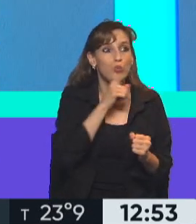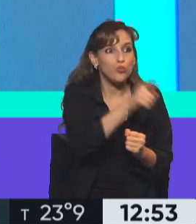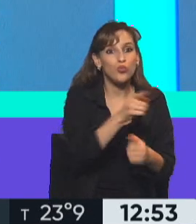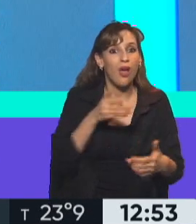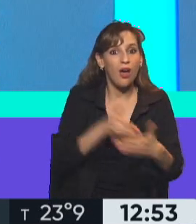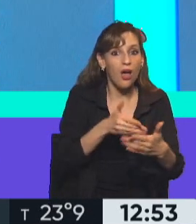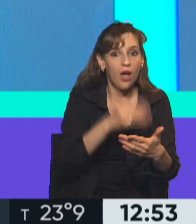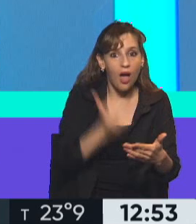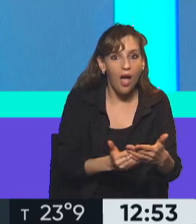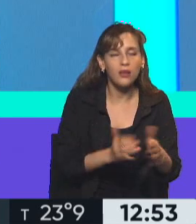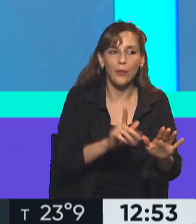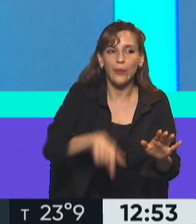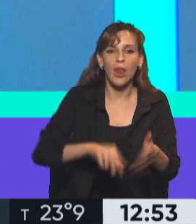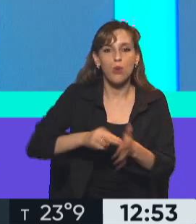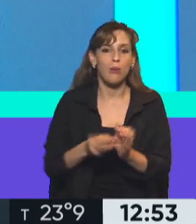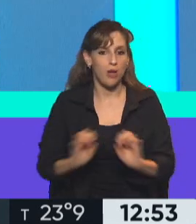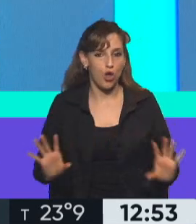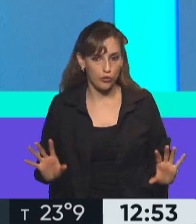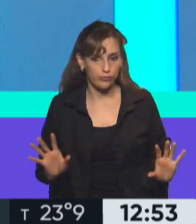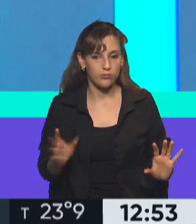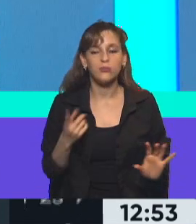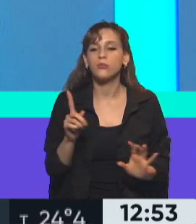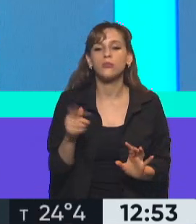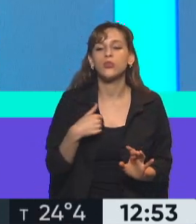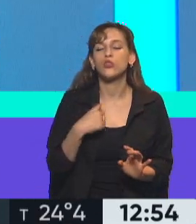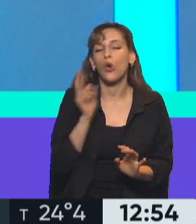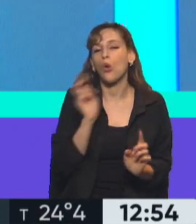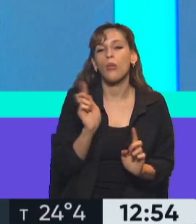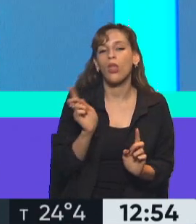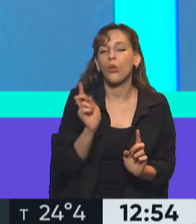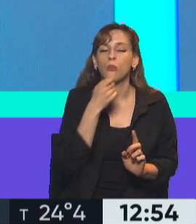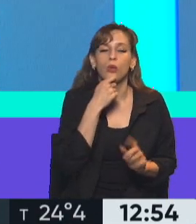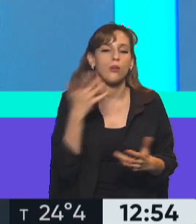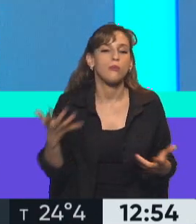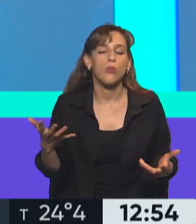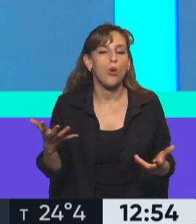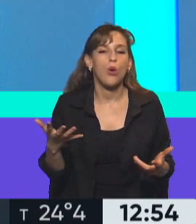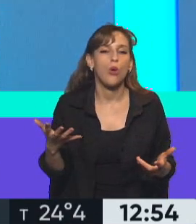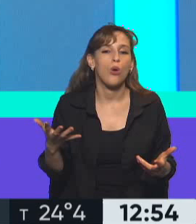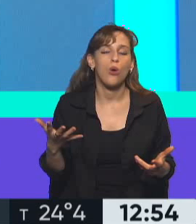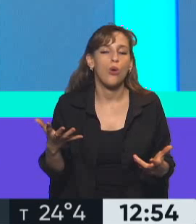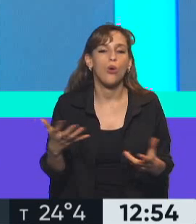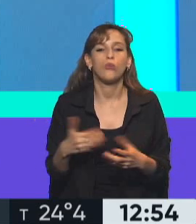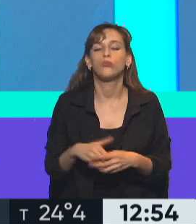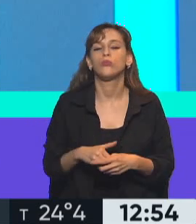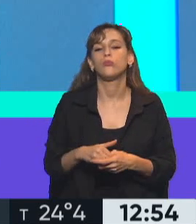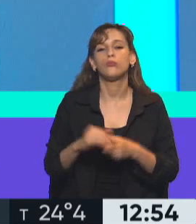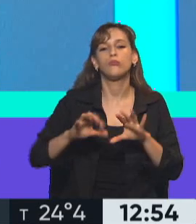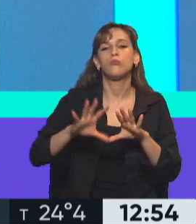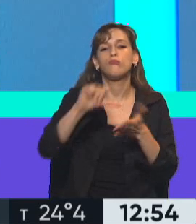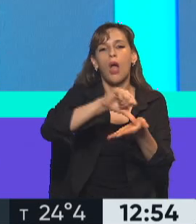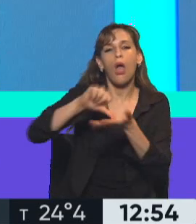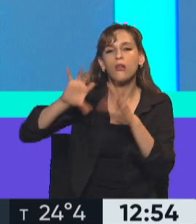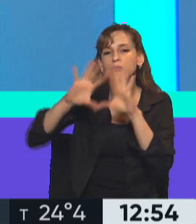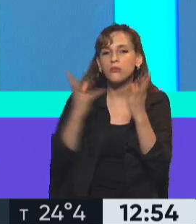bloquean que soluciones. Entonces, yo no veo un escenario de un aislamiento masivo de todo el globo respecto a